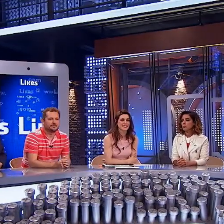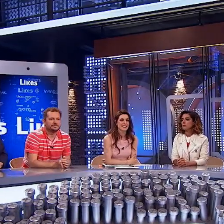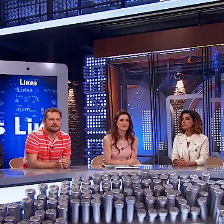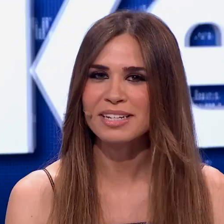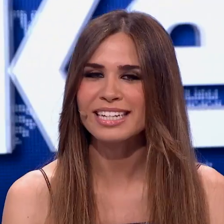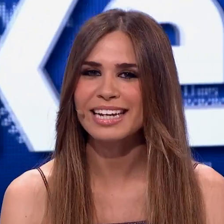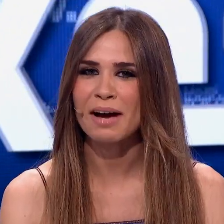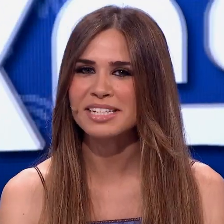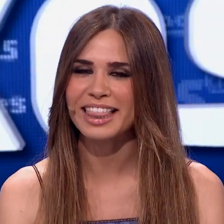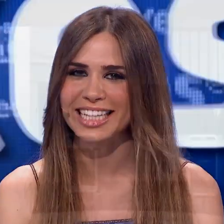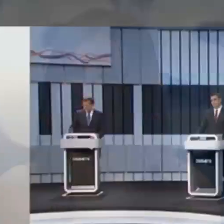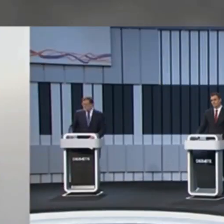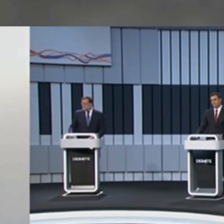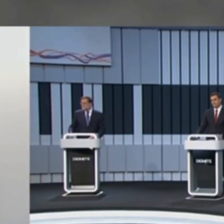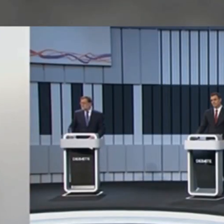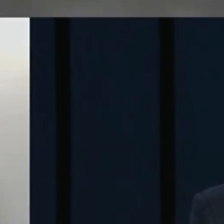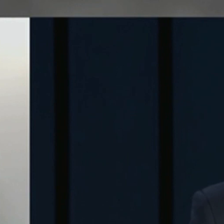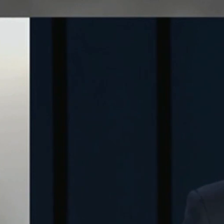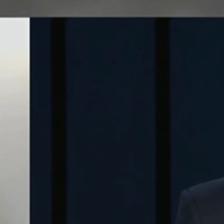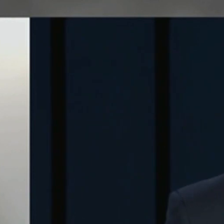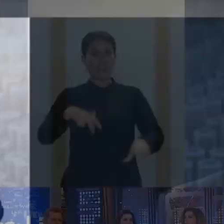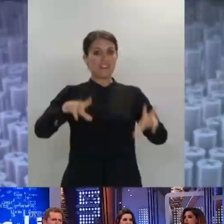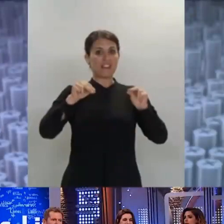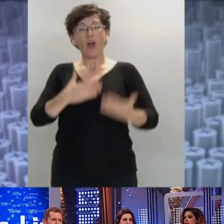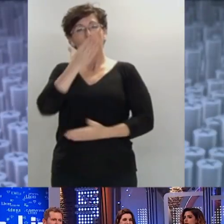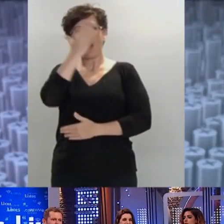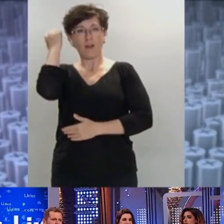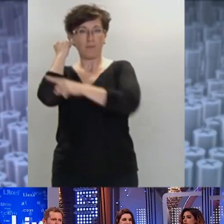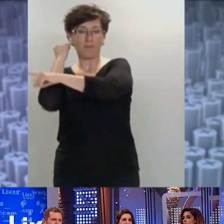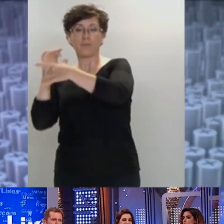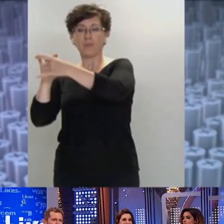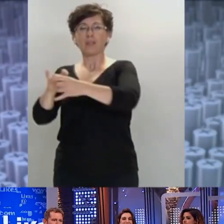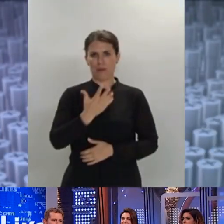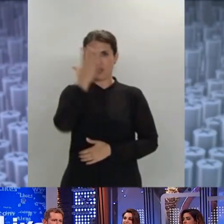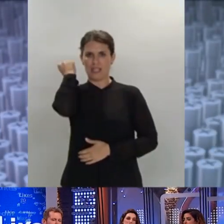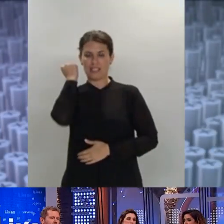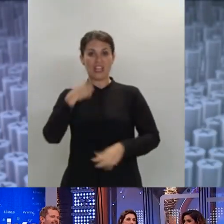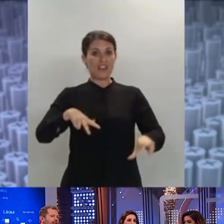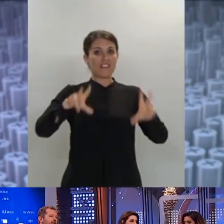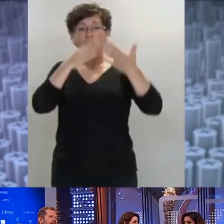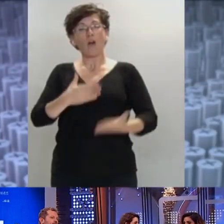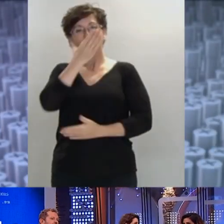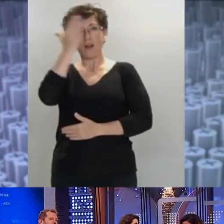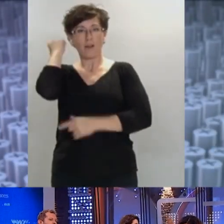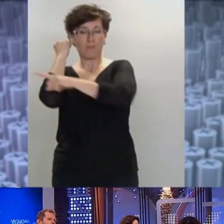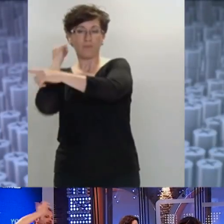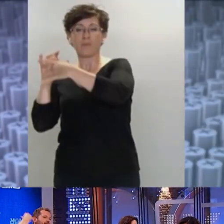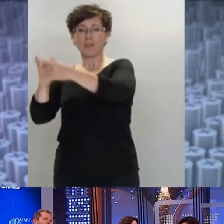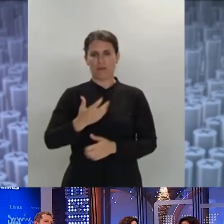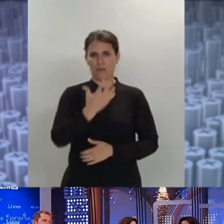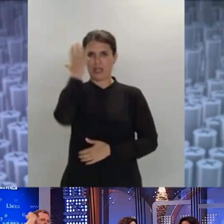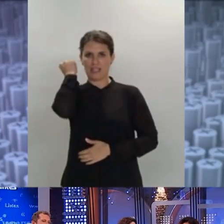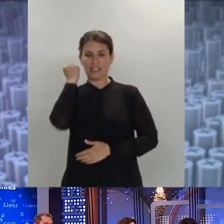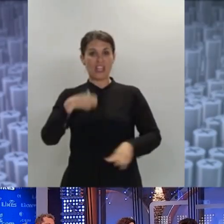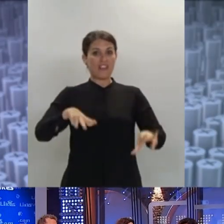Vamos a ver el siguiente. A ver si acertáis con esta. En este caso, hablar de una cosa física. Inma primero. Esto que se lo llevó